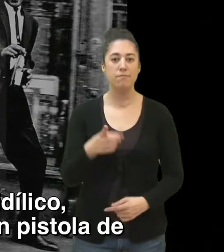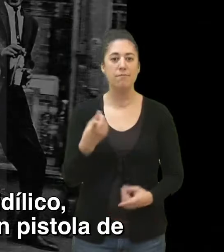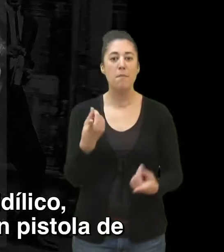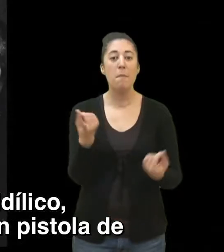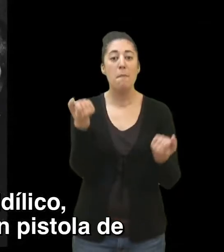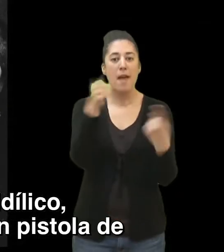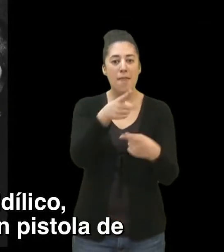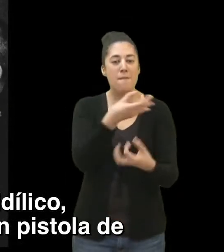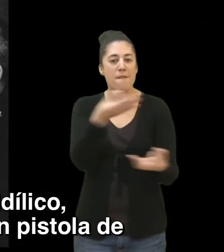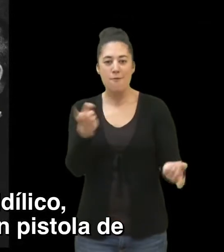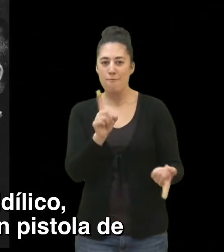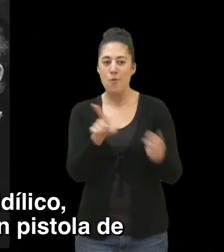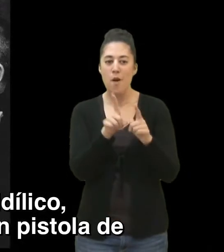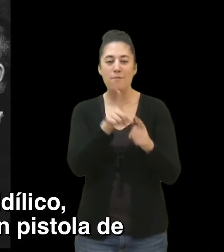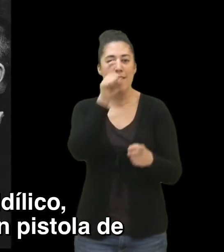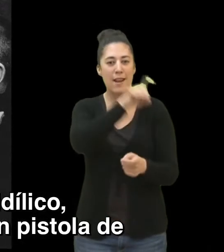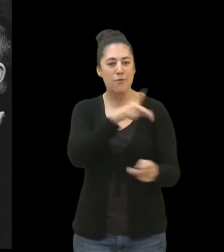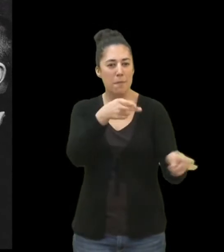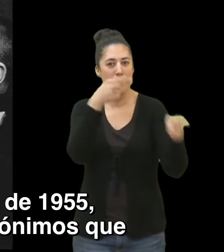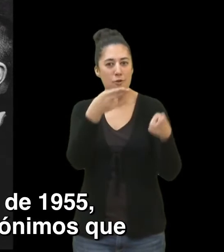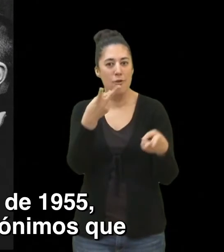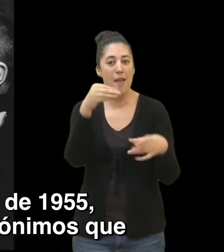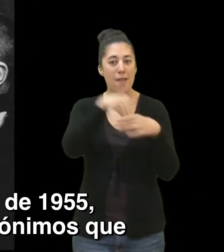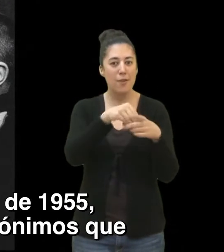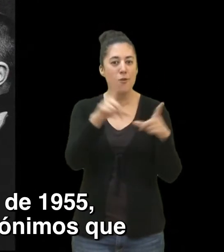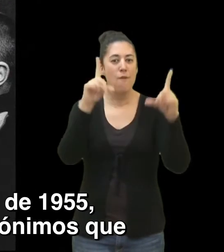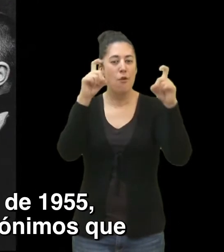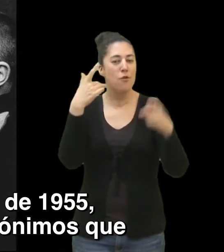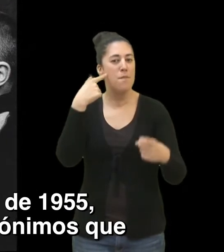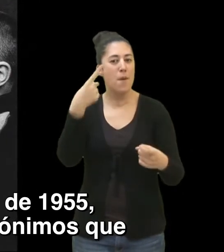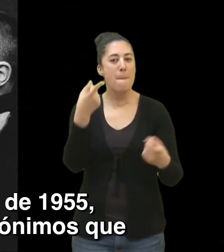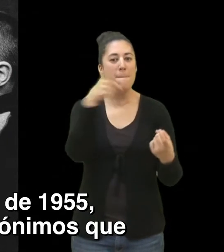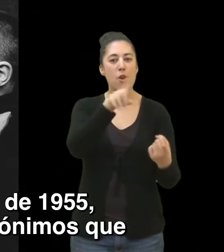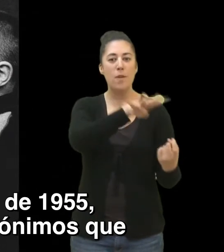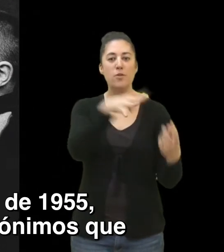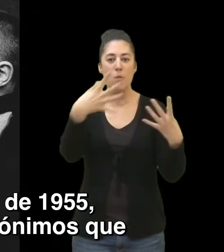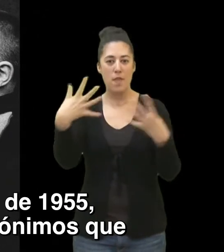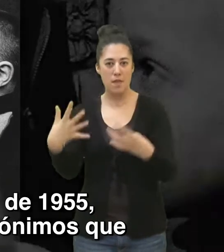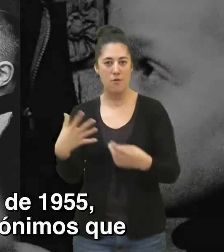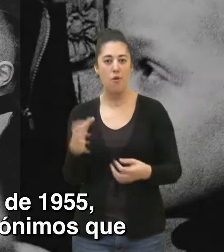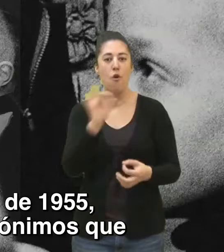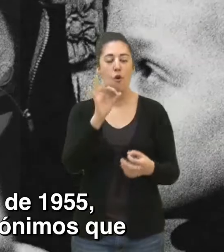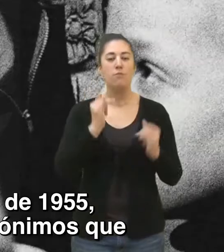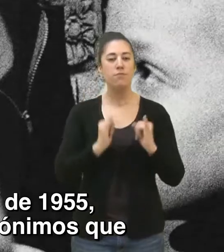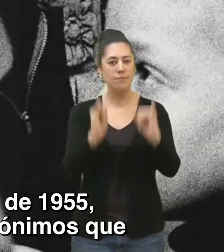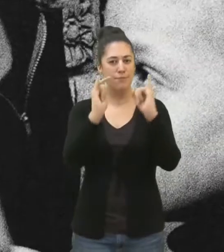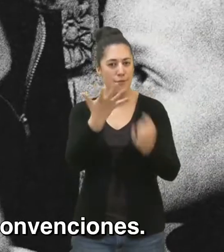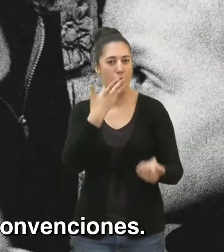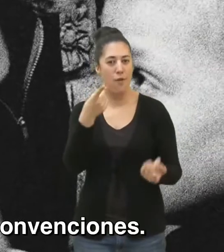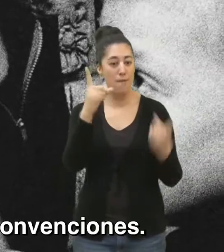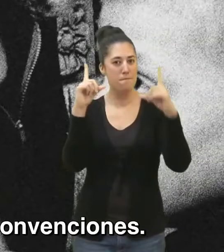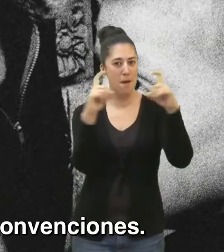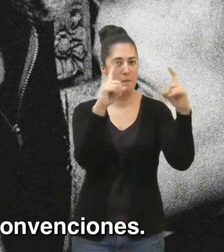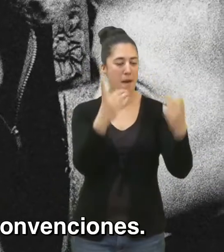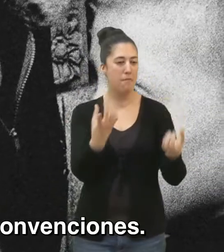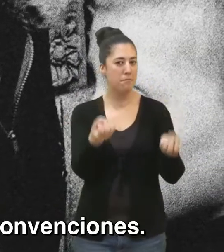Nada parece idílico, como los niños con pistola de su célebre toma de 1955, o los paseantes anónimos